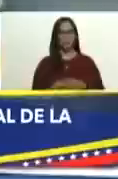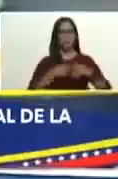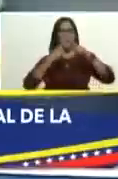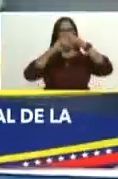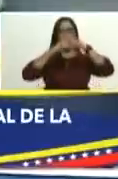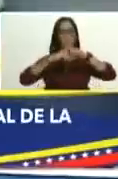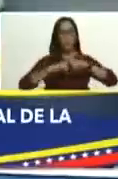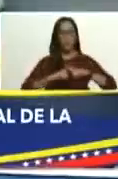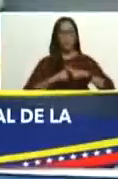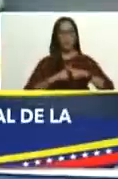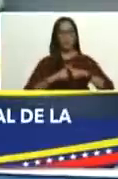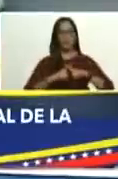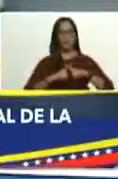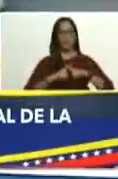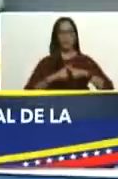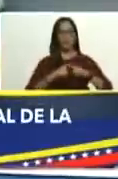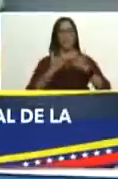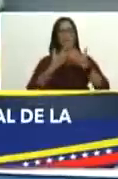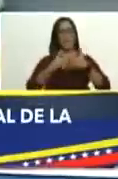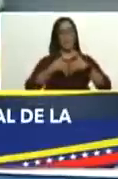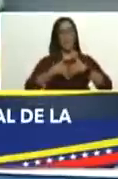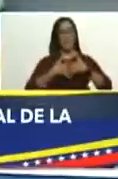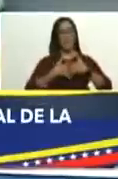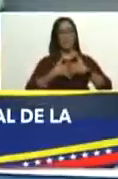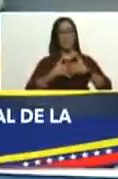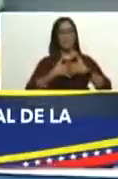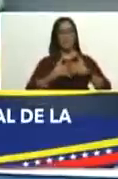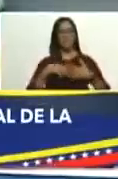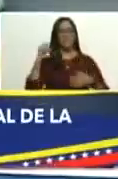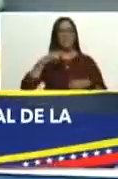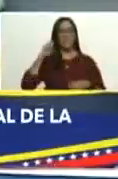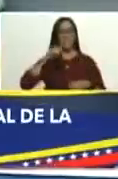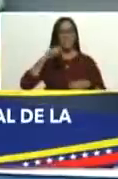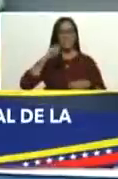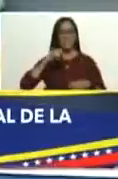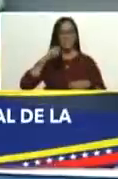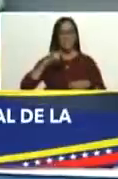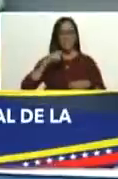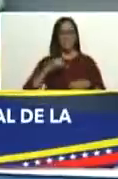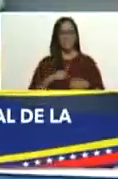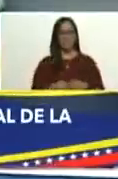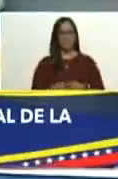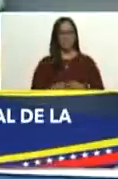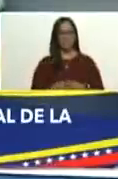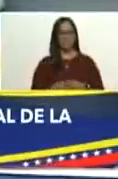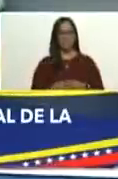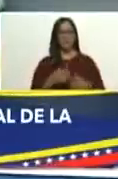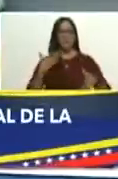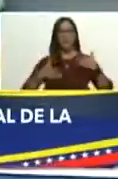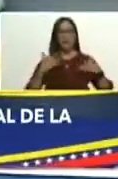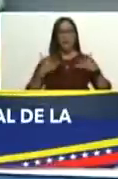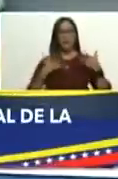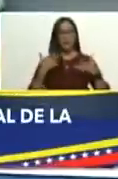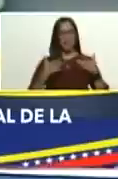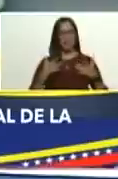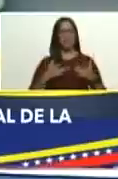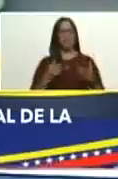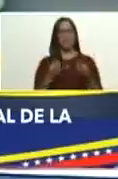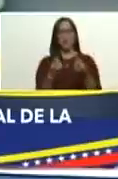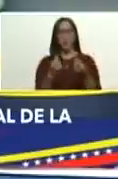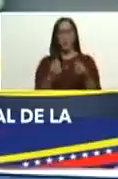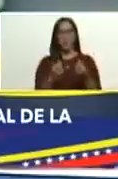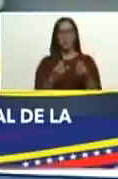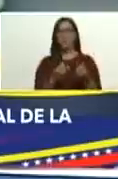multiplicar empresas tan necesarias para la actividad comercial, económica y la vida